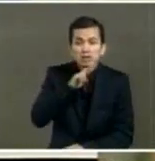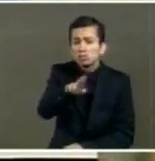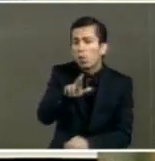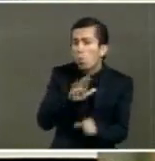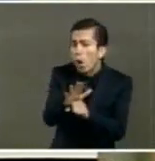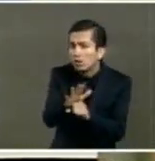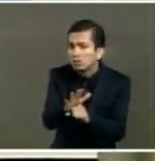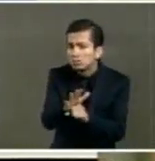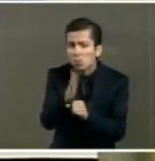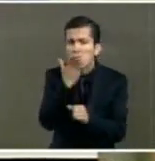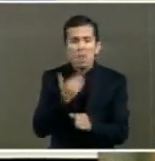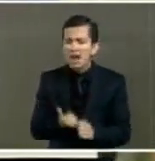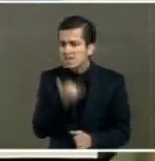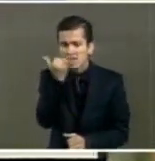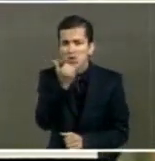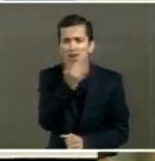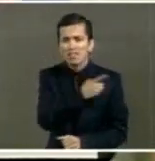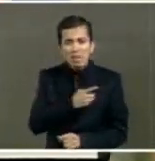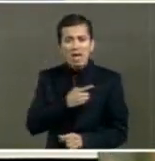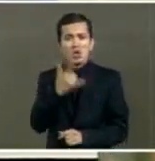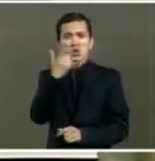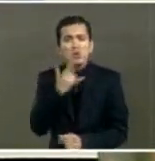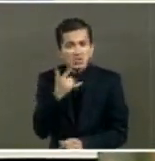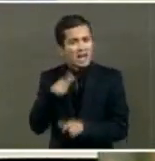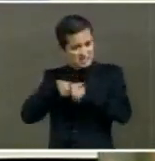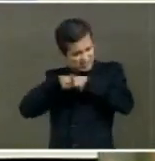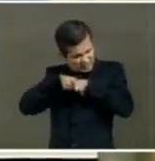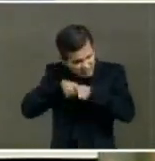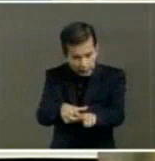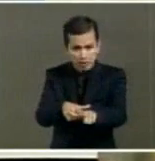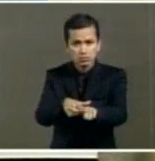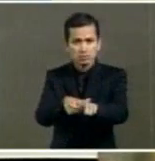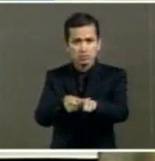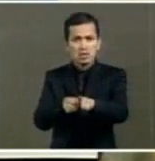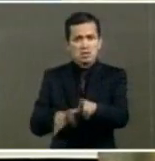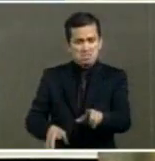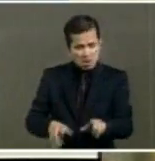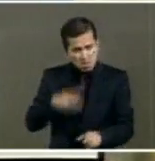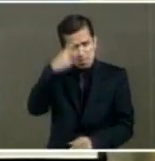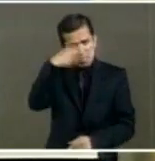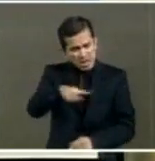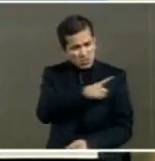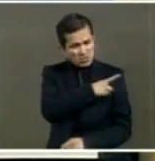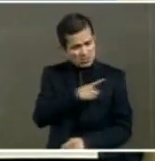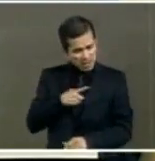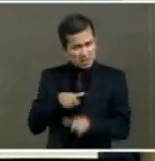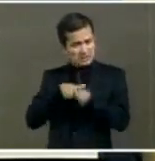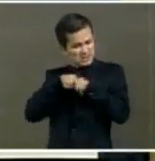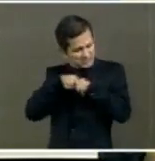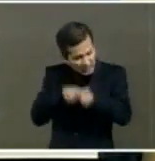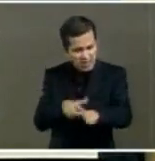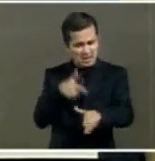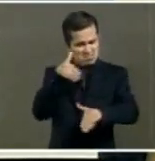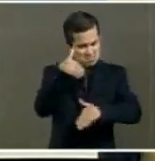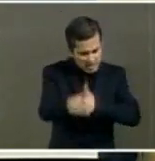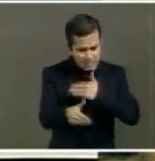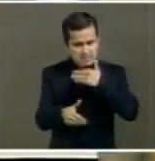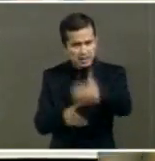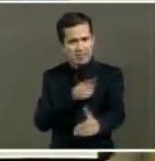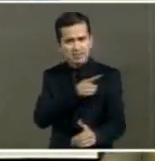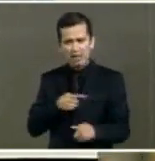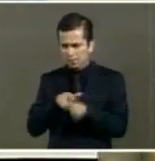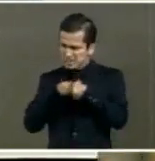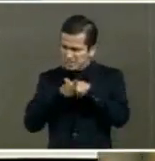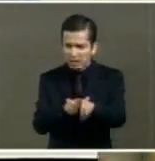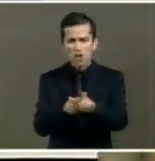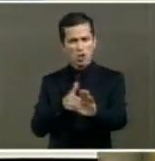es inequívoca. Esta lucha tiene que seguir. México debe seguir adelante. Tenemos que seguir